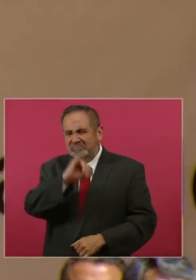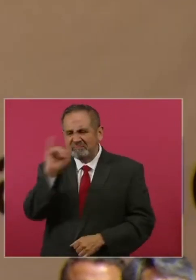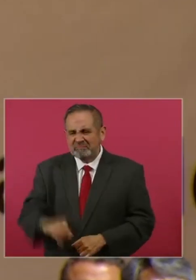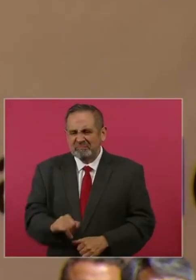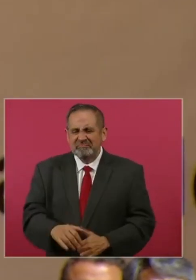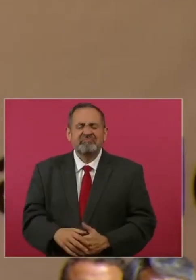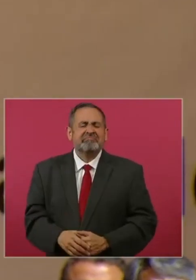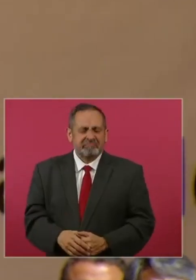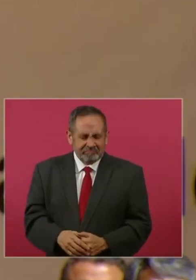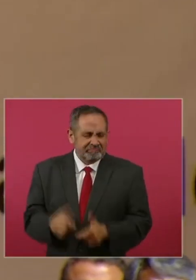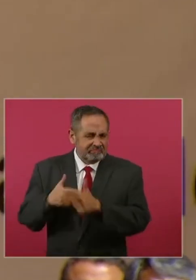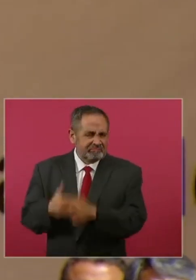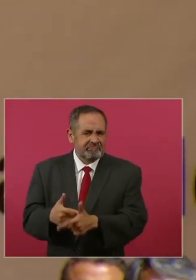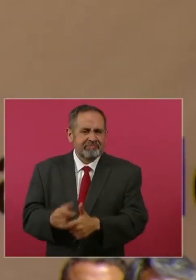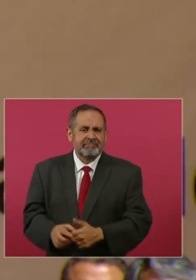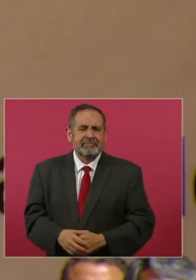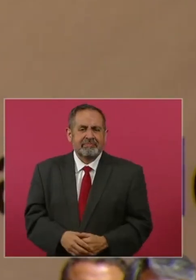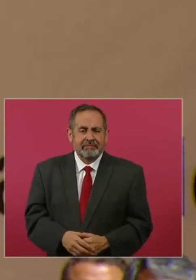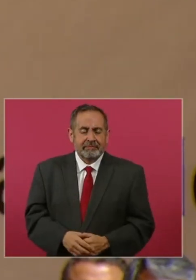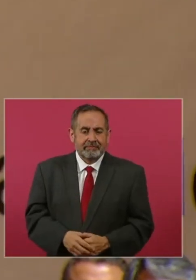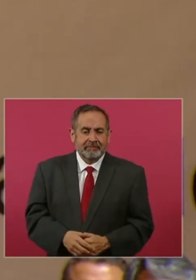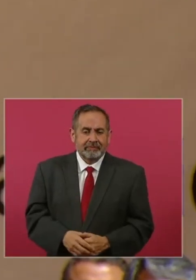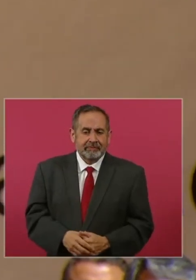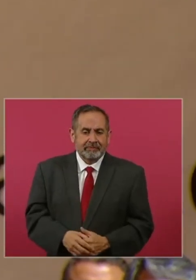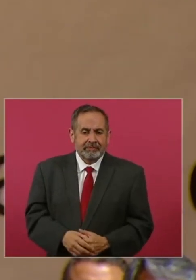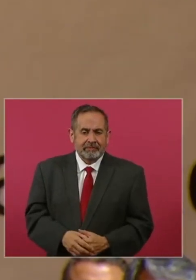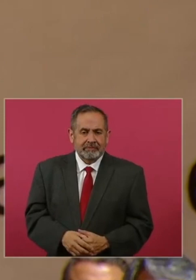able to vanquish us. Antes